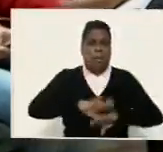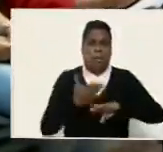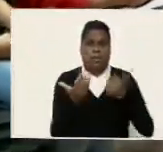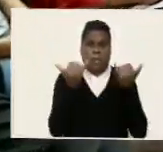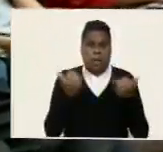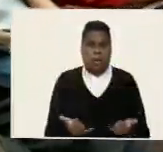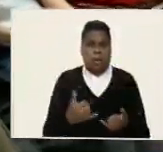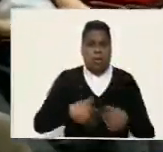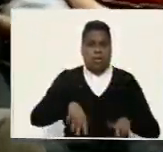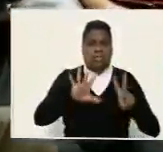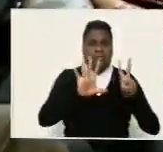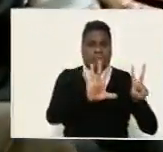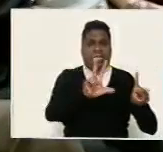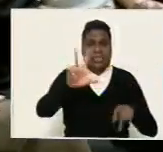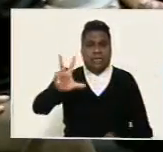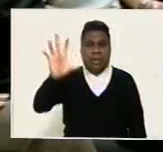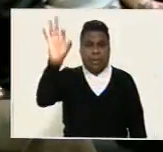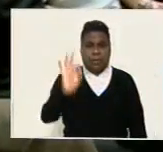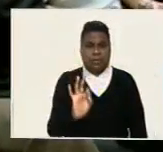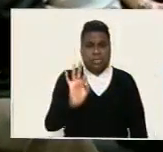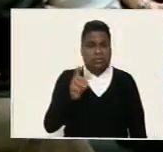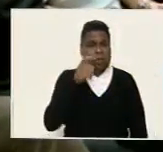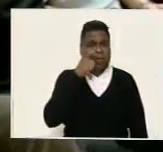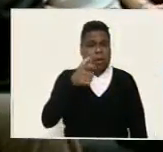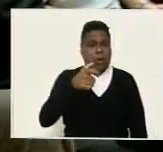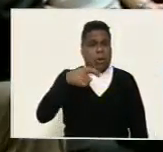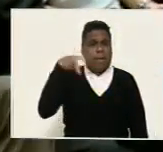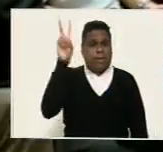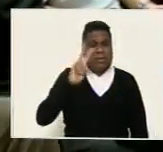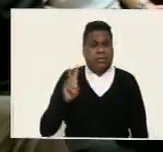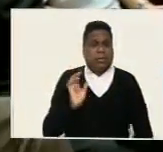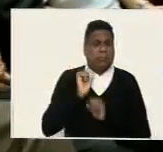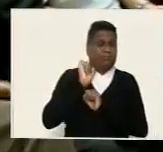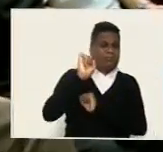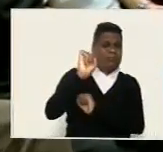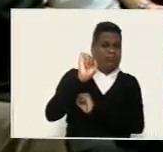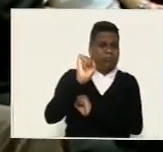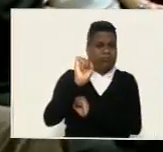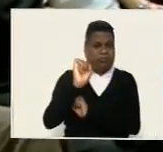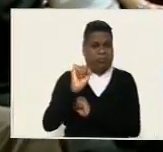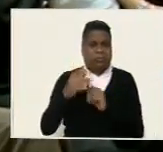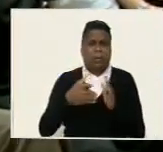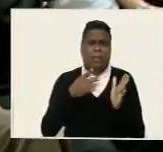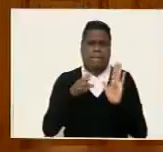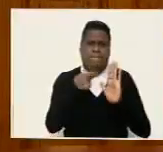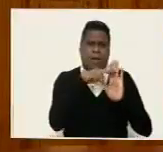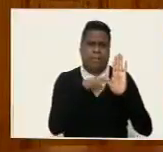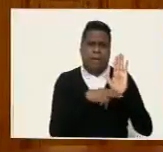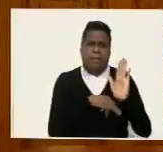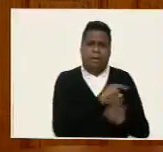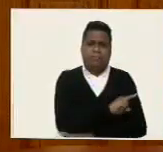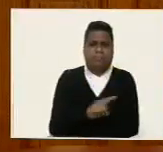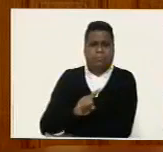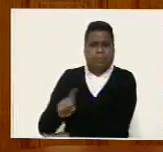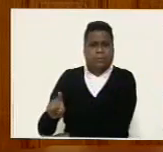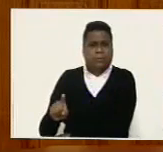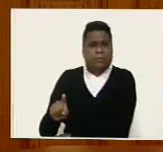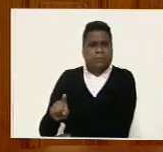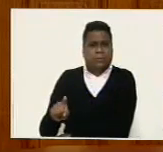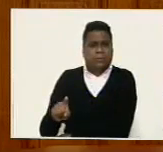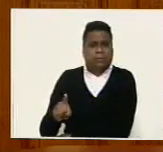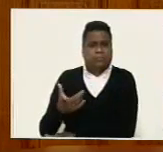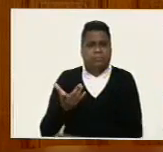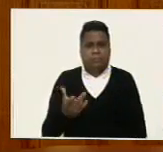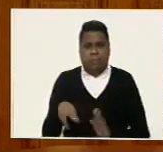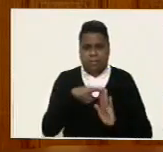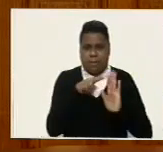el 73% del pueblo venezolano rechaza esas sanciones injerencistas e inmorales